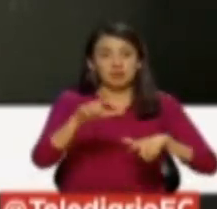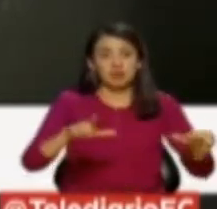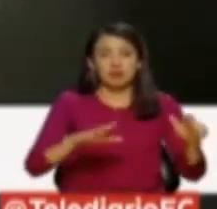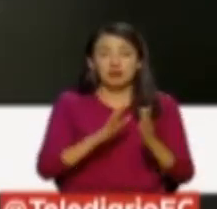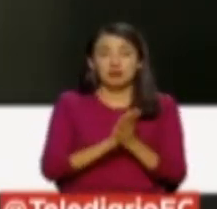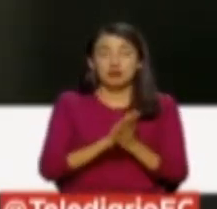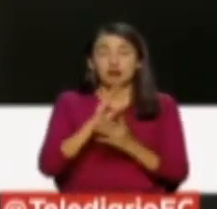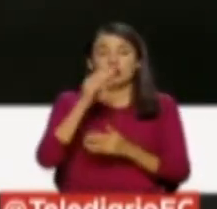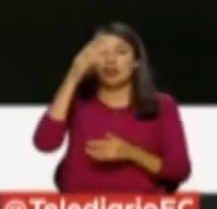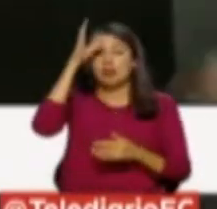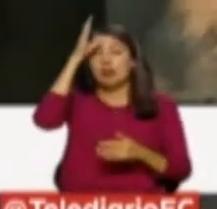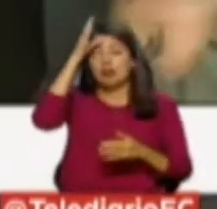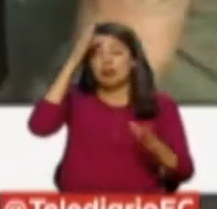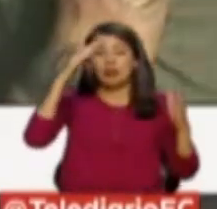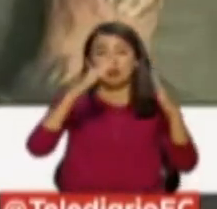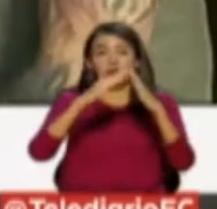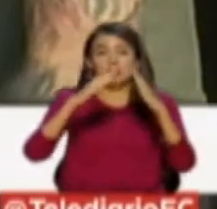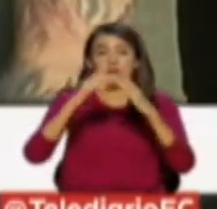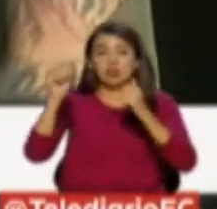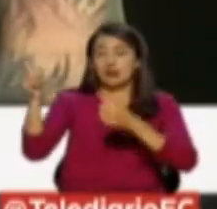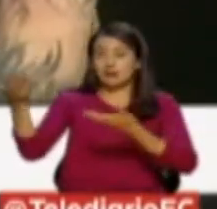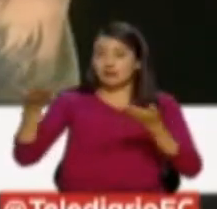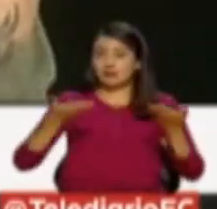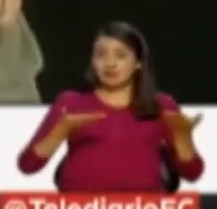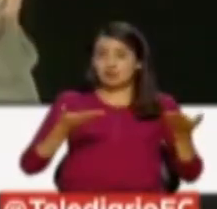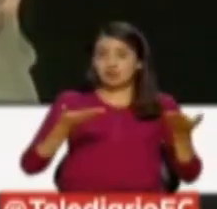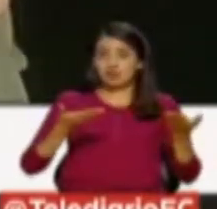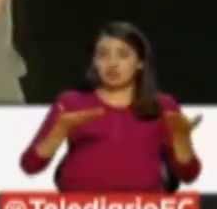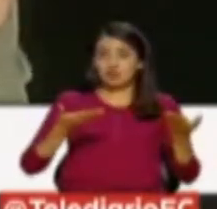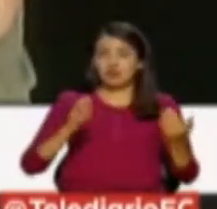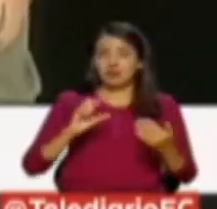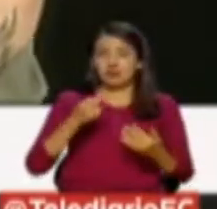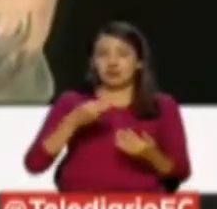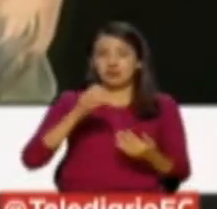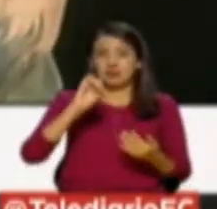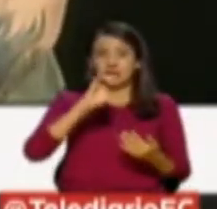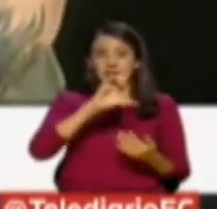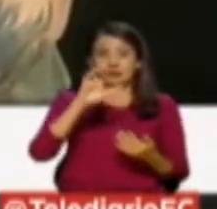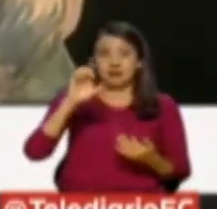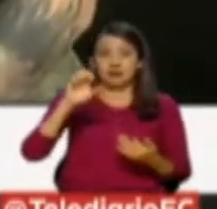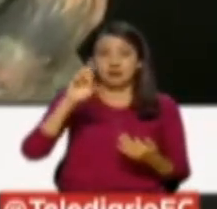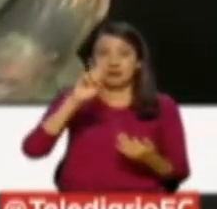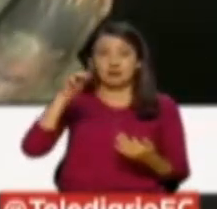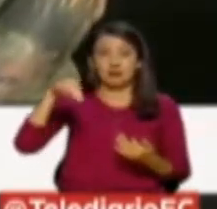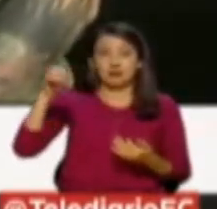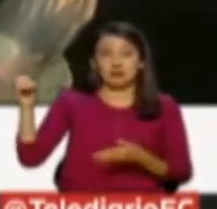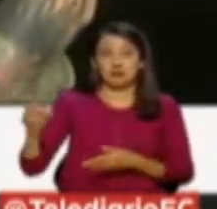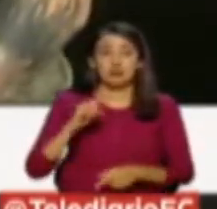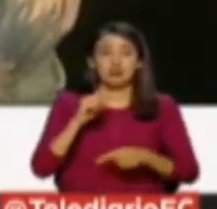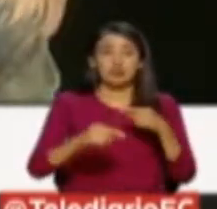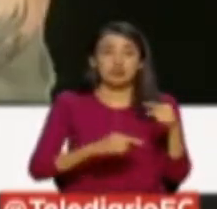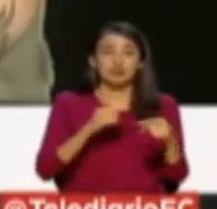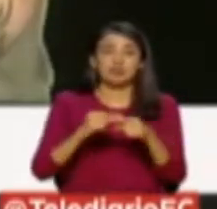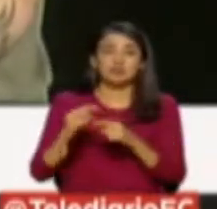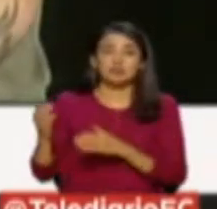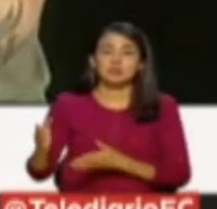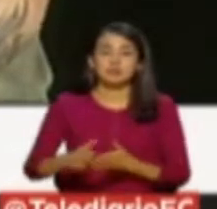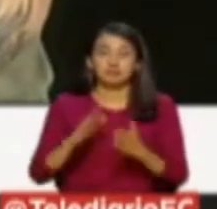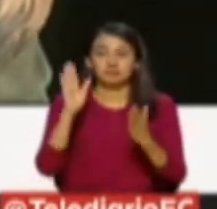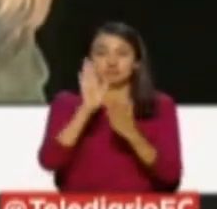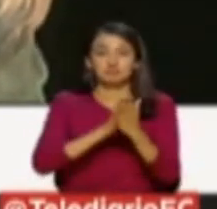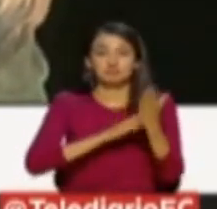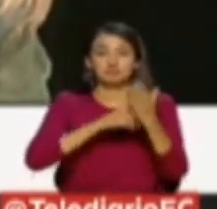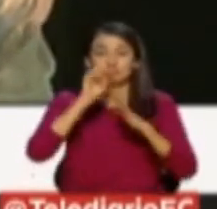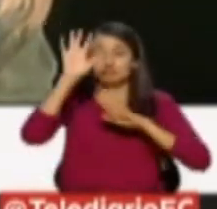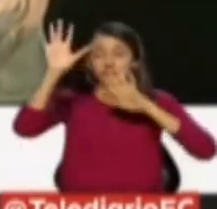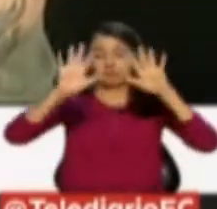de la casa de la cultura en donde le damos la bienvenida a guillermo guillermo bienvenido a la obra pues que se está presentando se